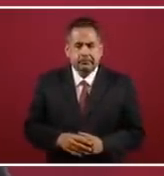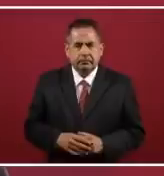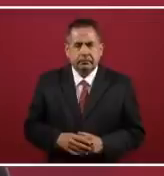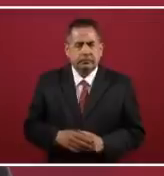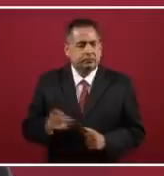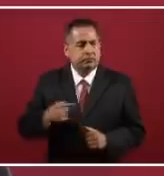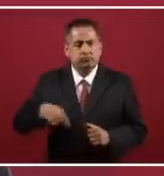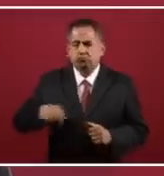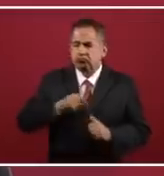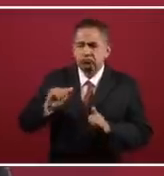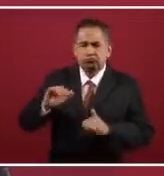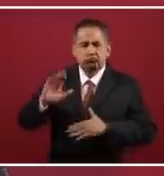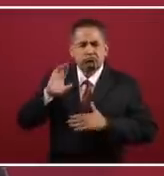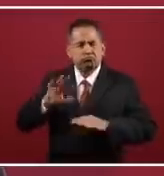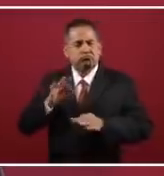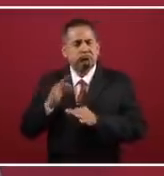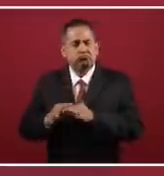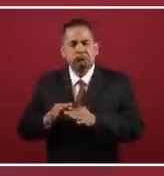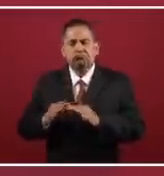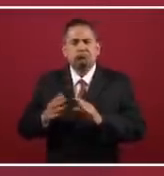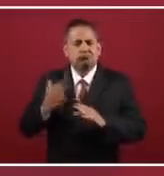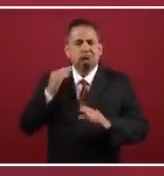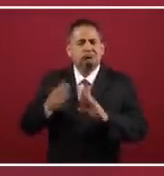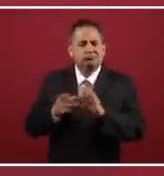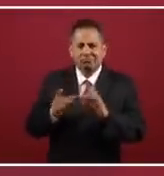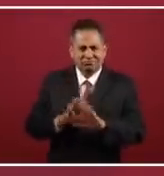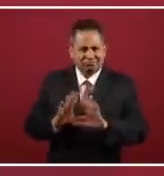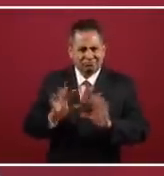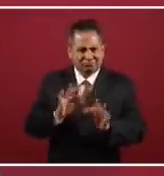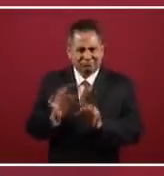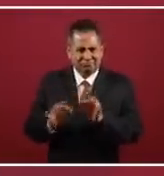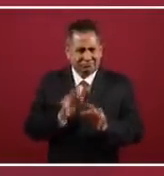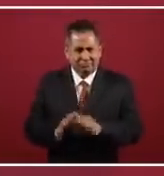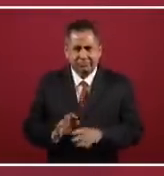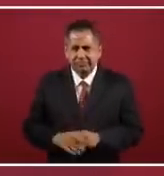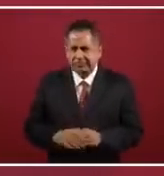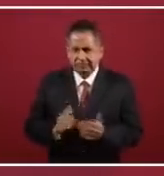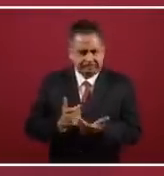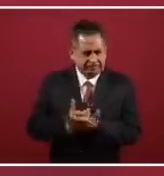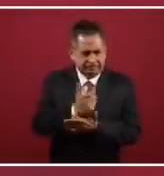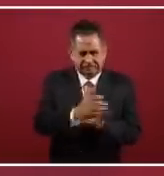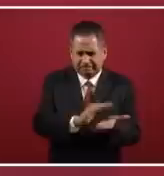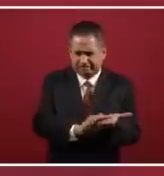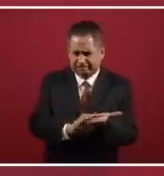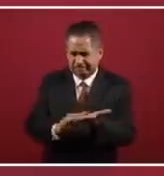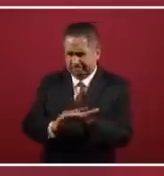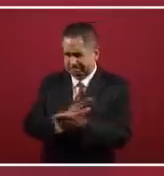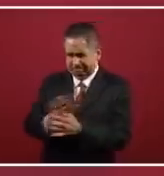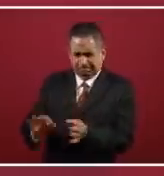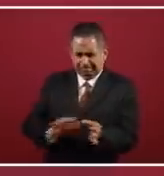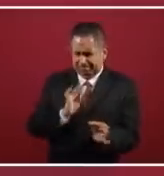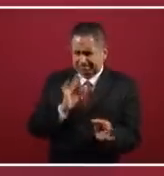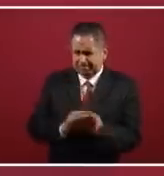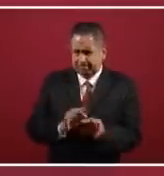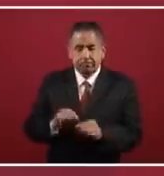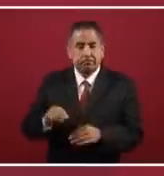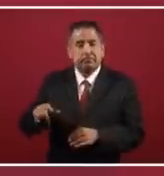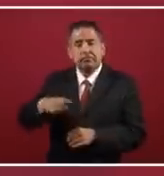los compromisos que se tenían. Ya se finiquitó el asunto del lago de